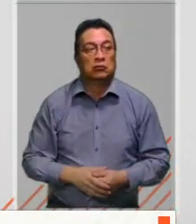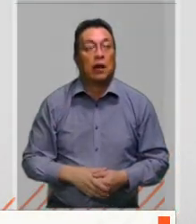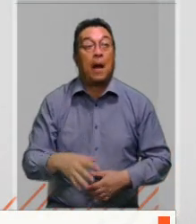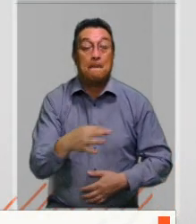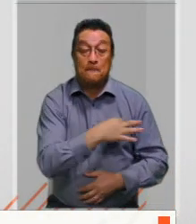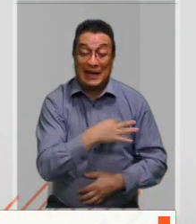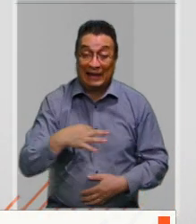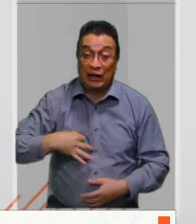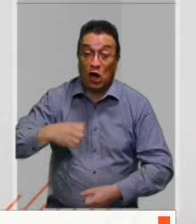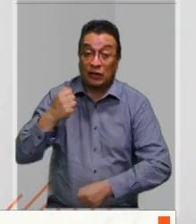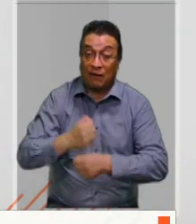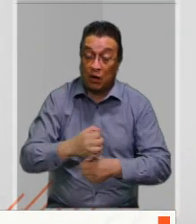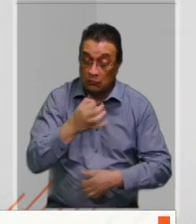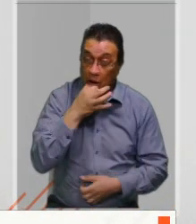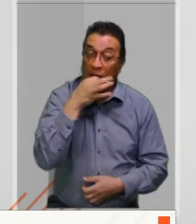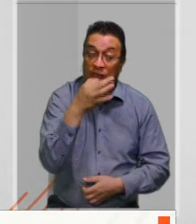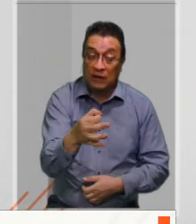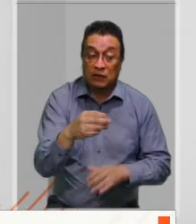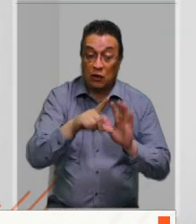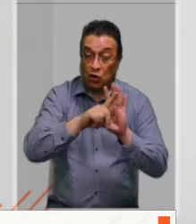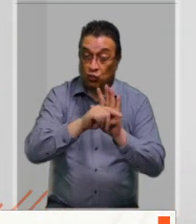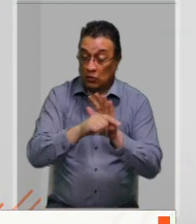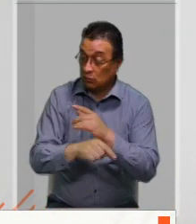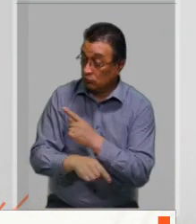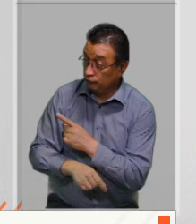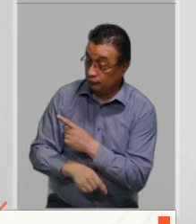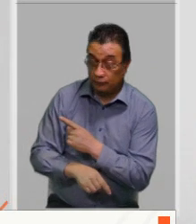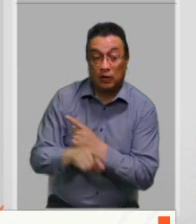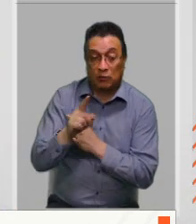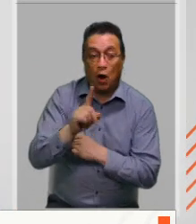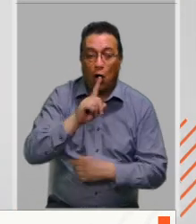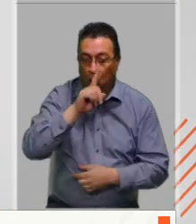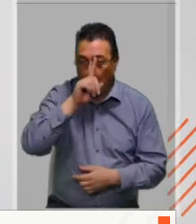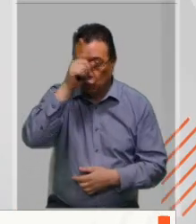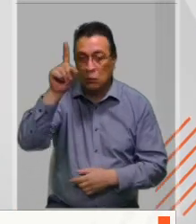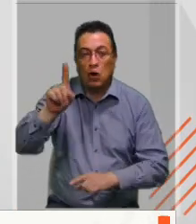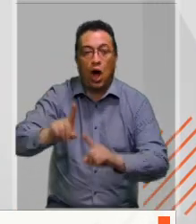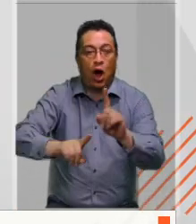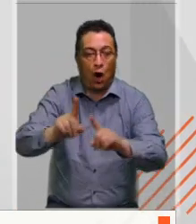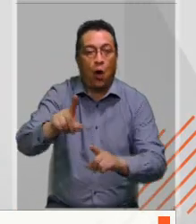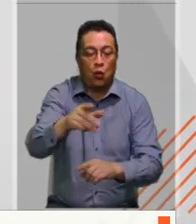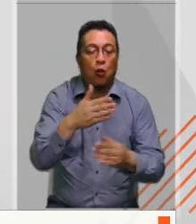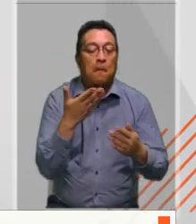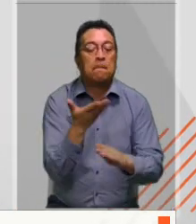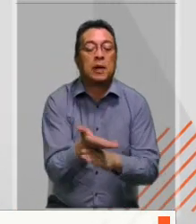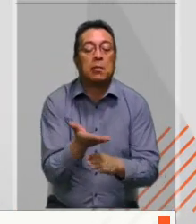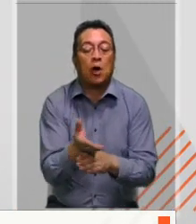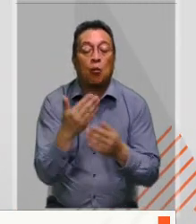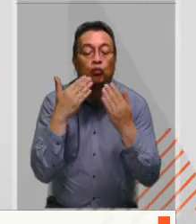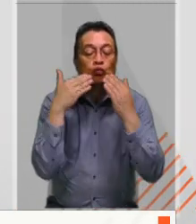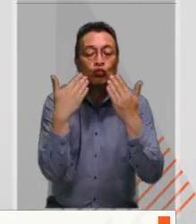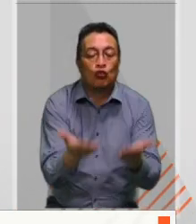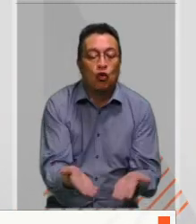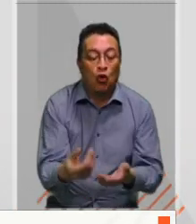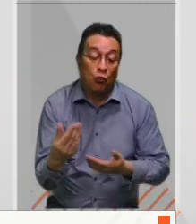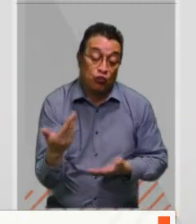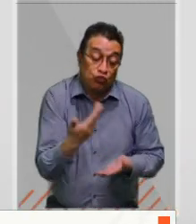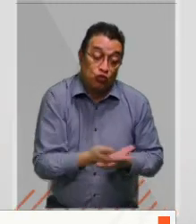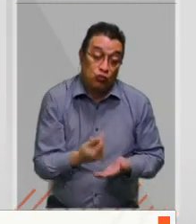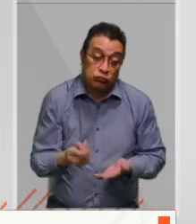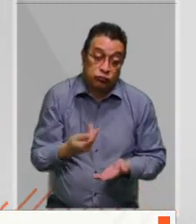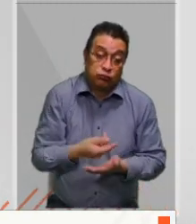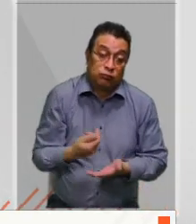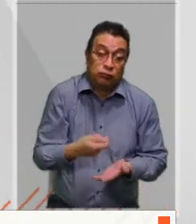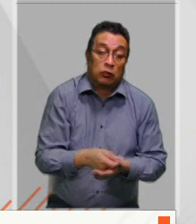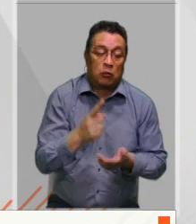del Trabajo aseguró mediante este tuit que se estaba volviendo costumbre en algunos rubros pedir propina para servicios que debieran tener incluida la